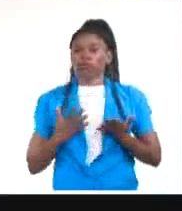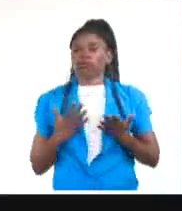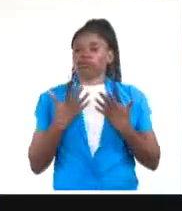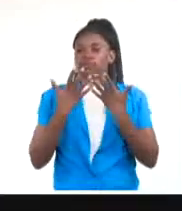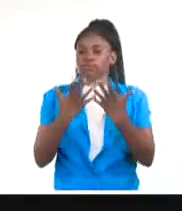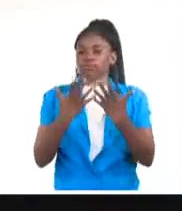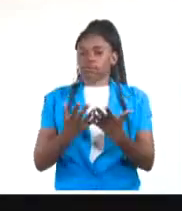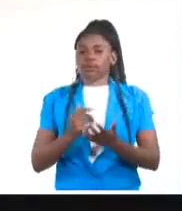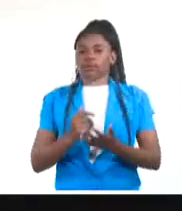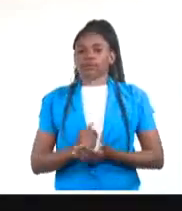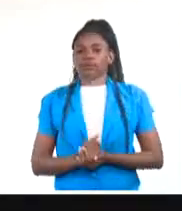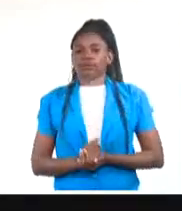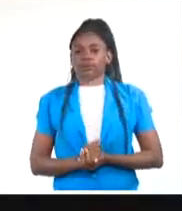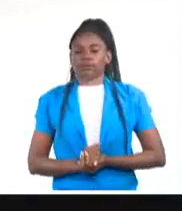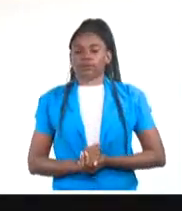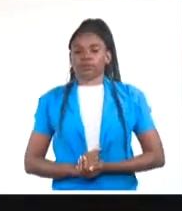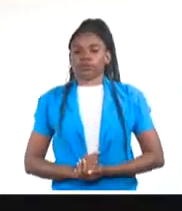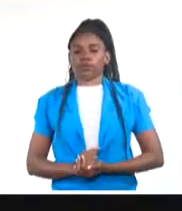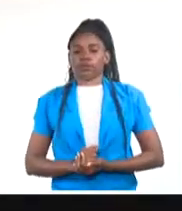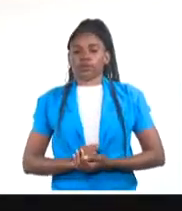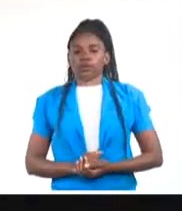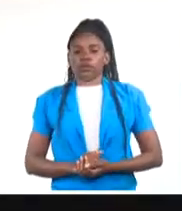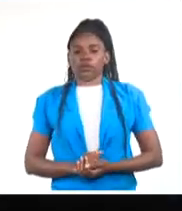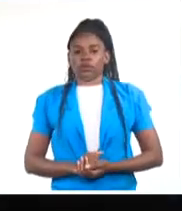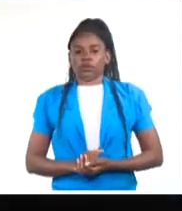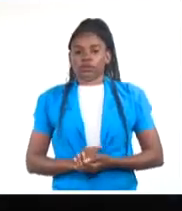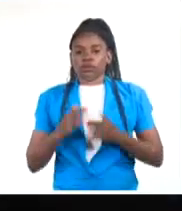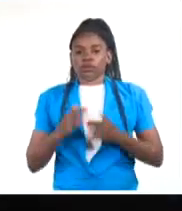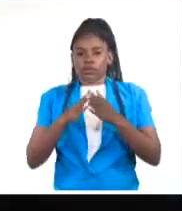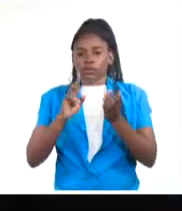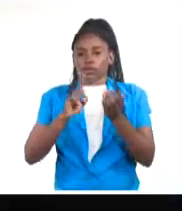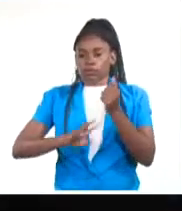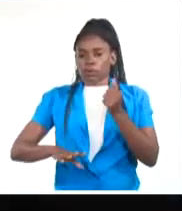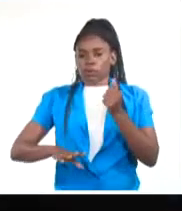Desde Granma, Celia María Reyes Casate, Sistema Informativo de la Televisión Cubana.